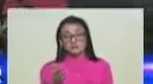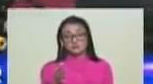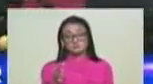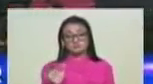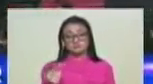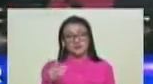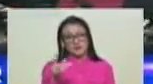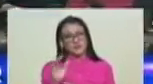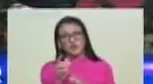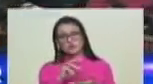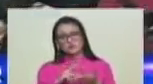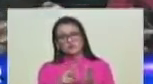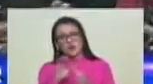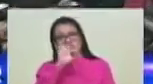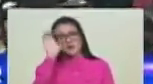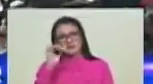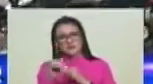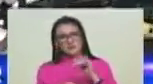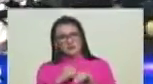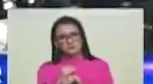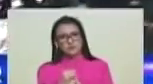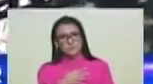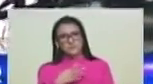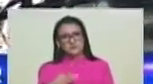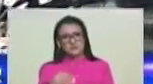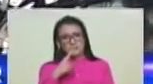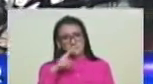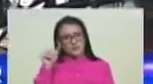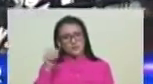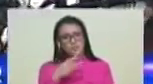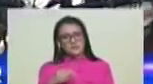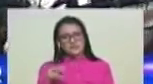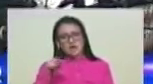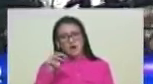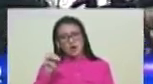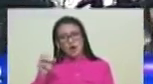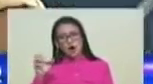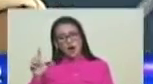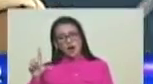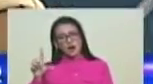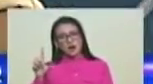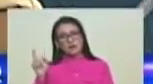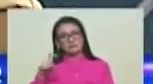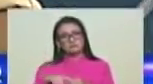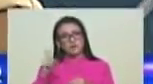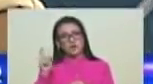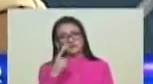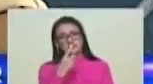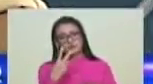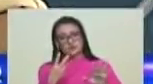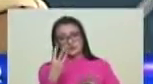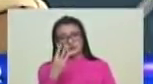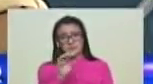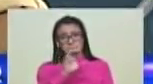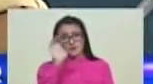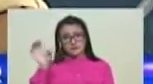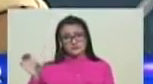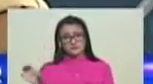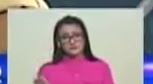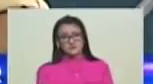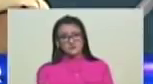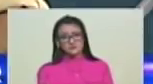la comunidad internacional. El presidente Maduro es presidente de la NOAL, de los no alineados, y son 173 países.